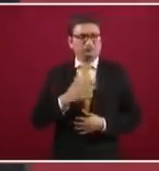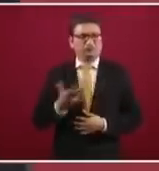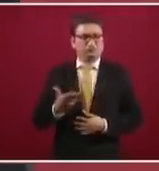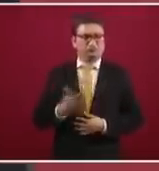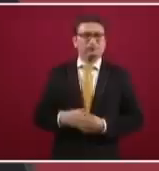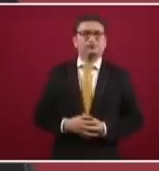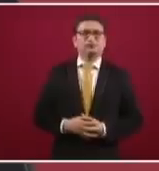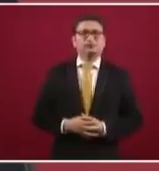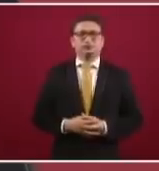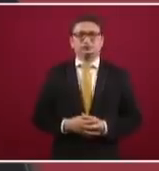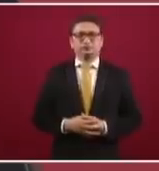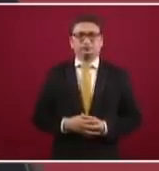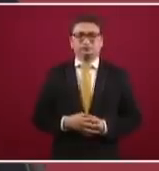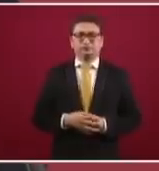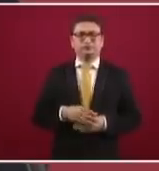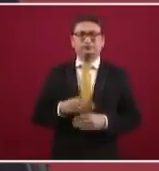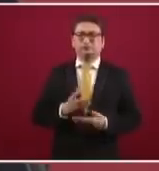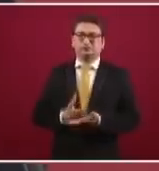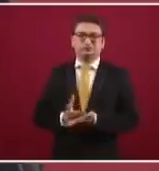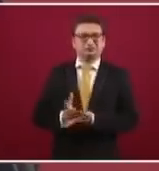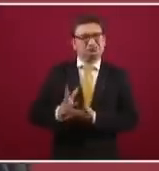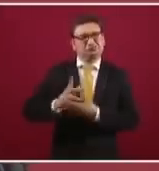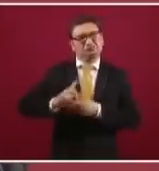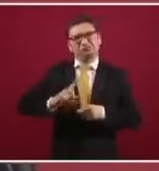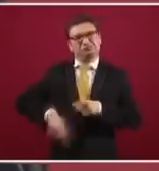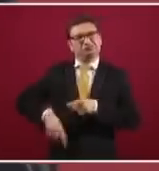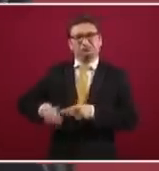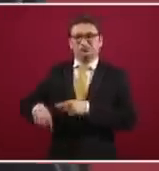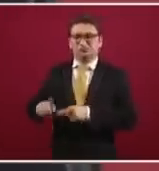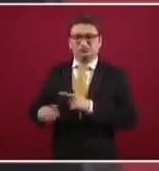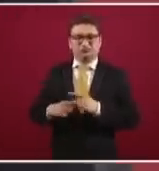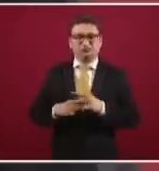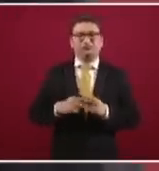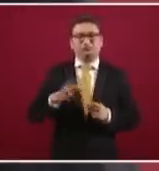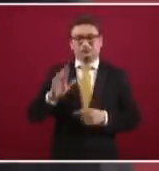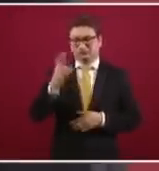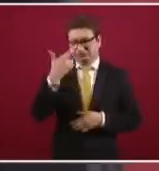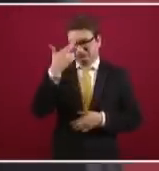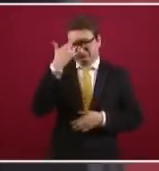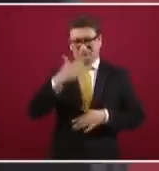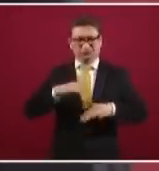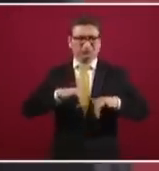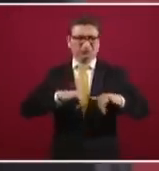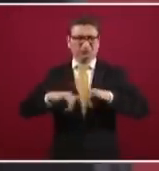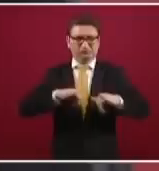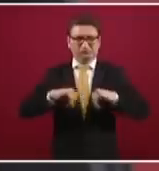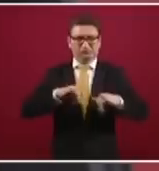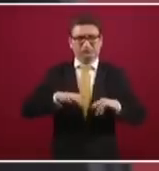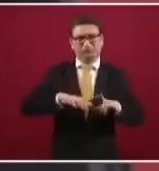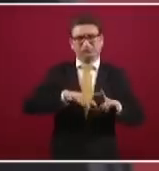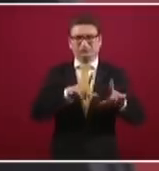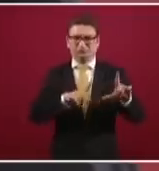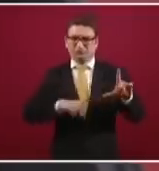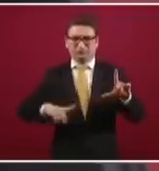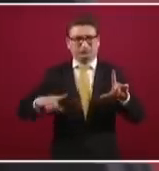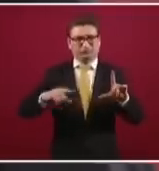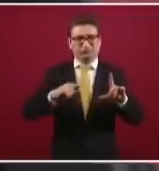nos arrebata la mitad de nuestro territorio.